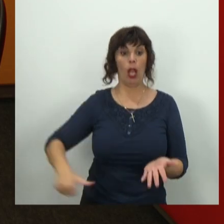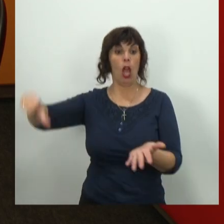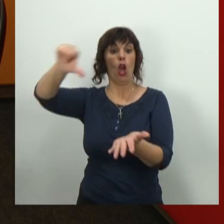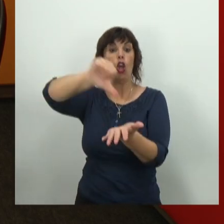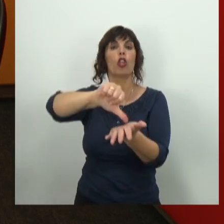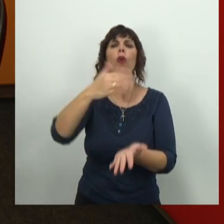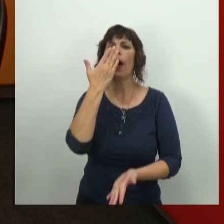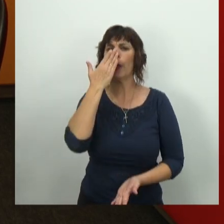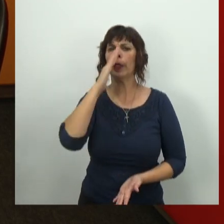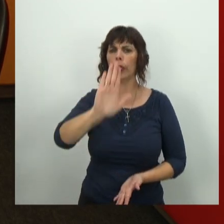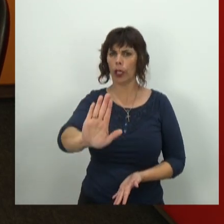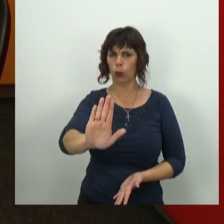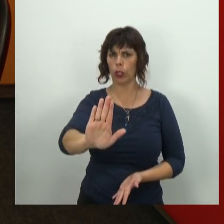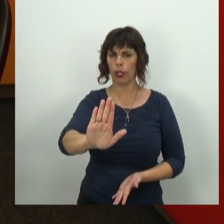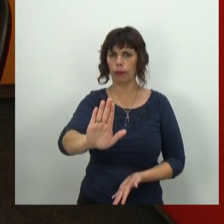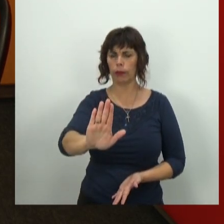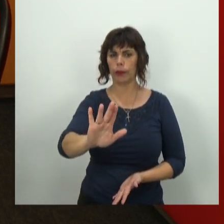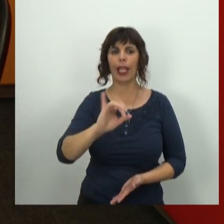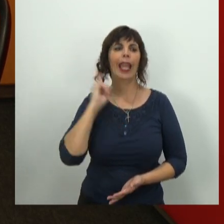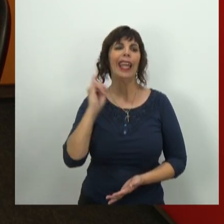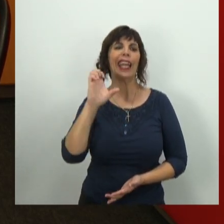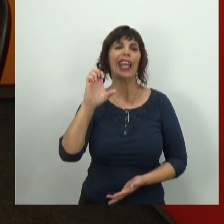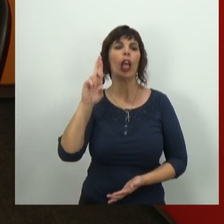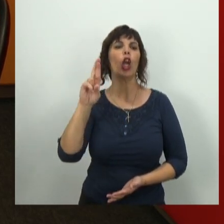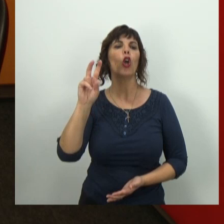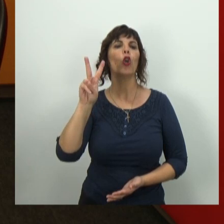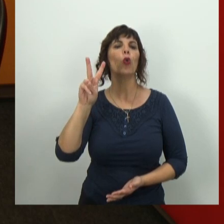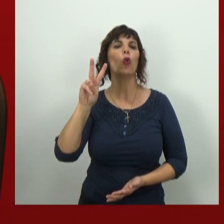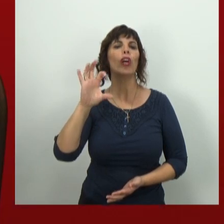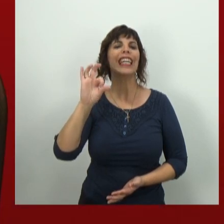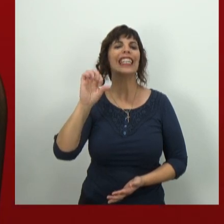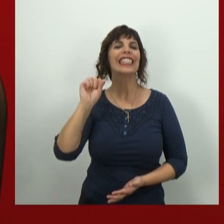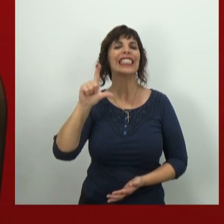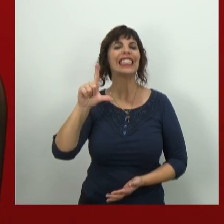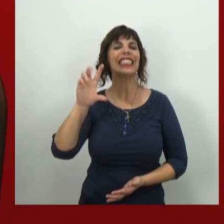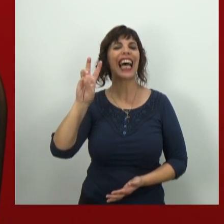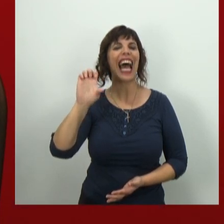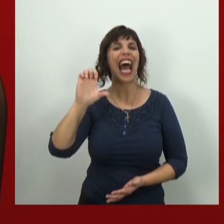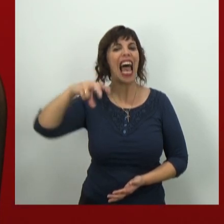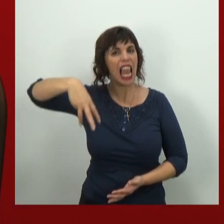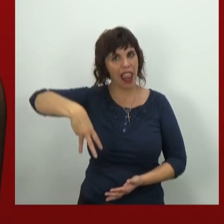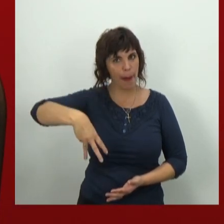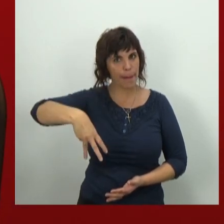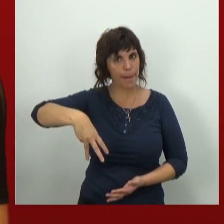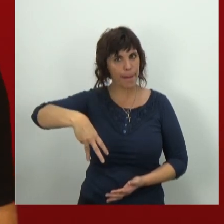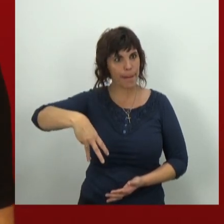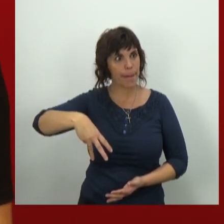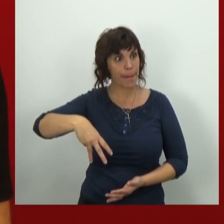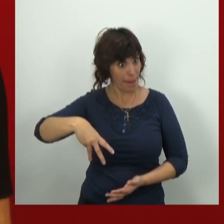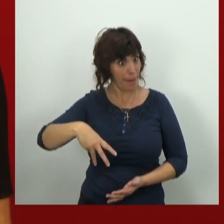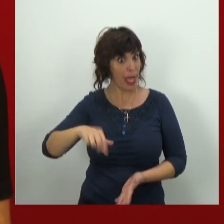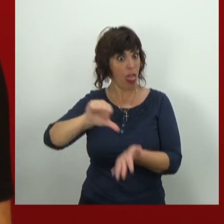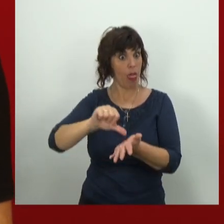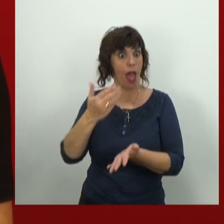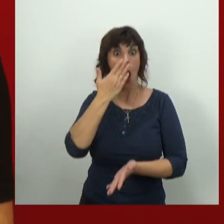¿qué reconoció en Jesucristo? ¿Qué le dijo? Acuérdate de mí cuando estés en tu reino.